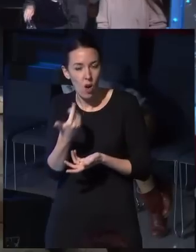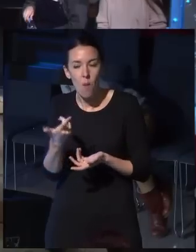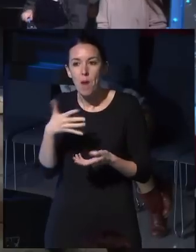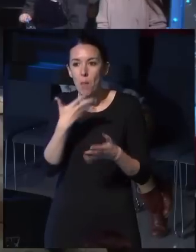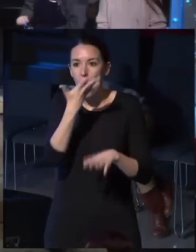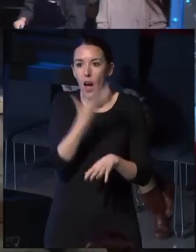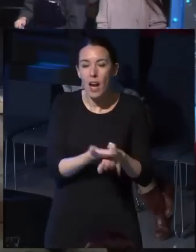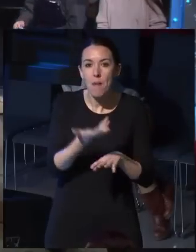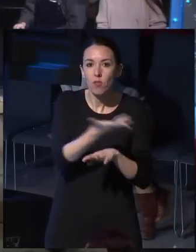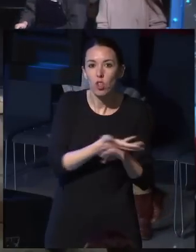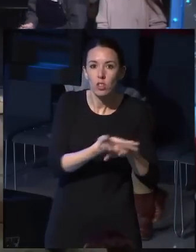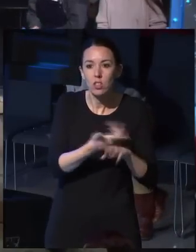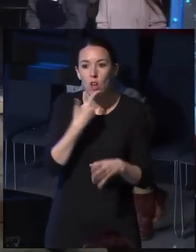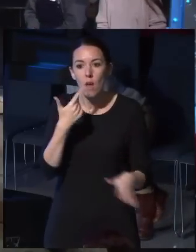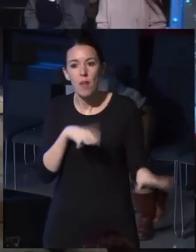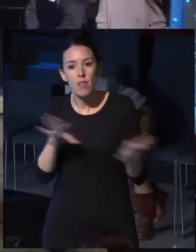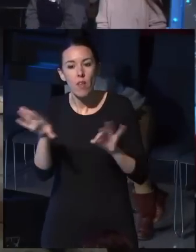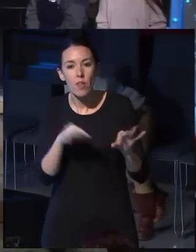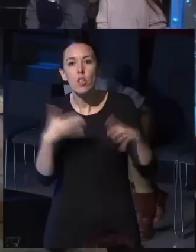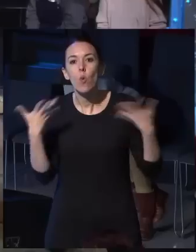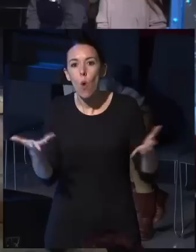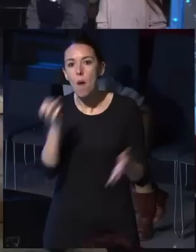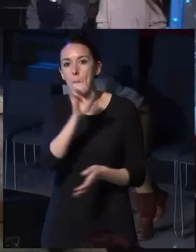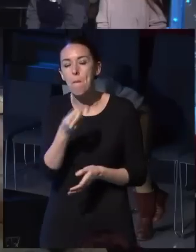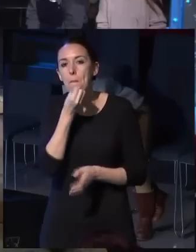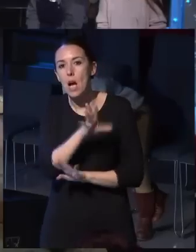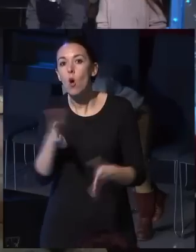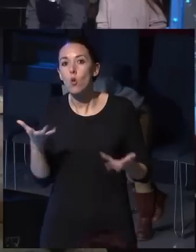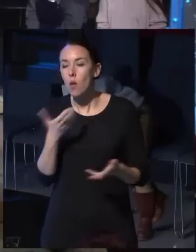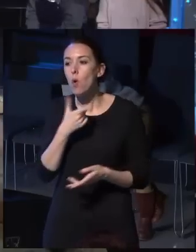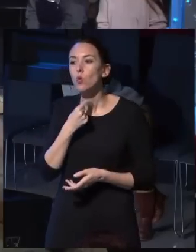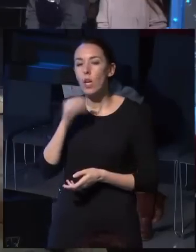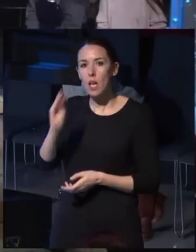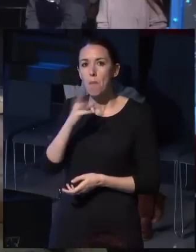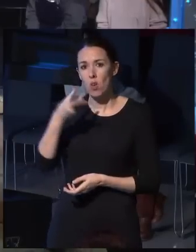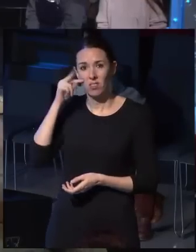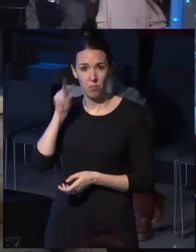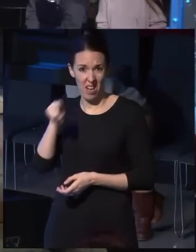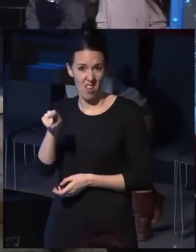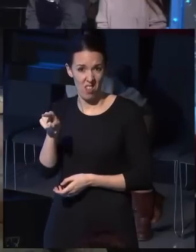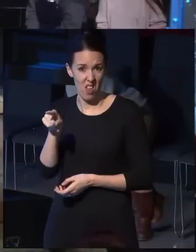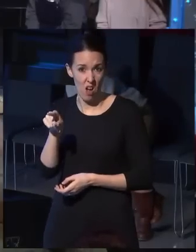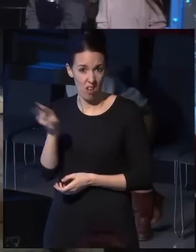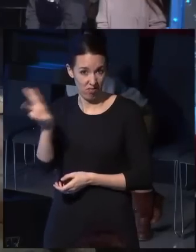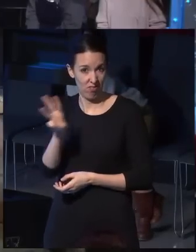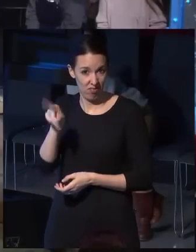disco y hay que decidir cuál es la toma, ¿no? A mí me gustaría preguntaros, en este caso a vosotras, por vuestra experiencia a la hora de tocar,